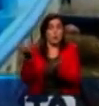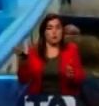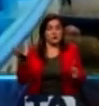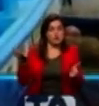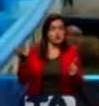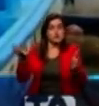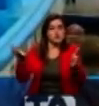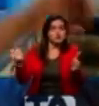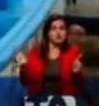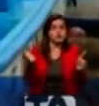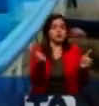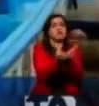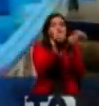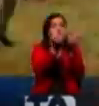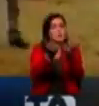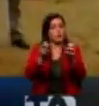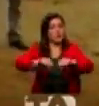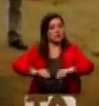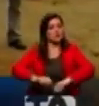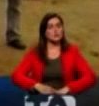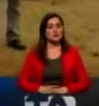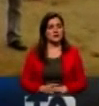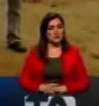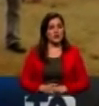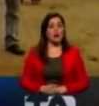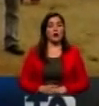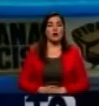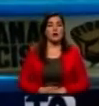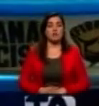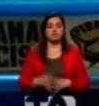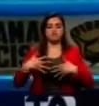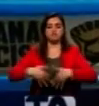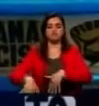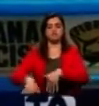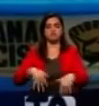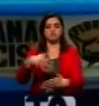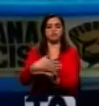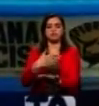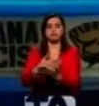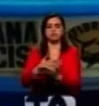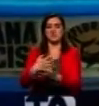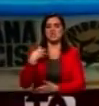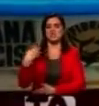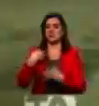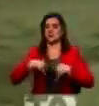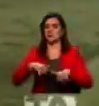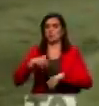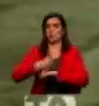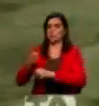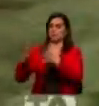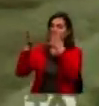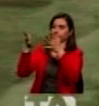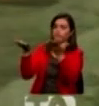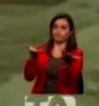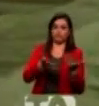con esos barcos? Con los barcos industriales nos chocamos. No descartan nuevas paralizaciones hasta obtener respuesta de las autoridades.